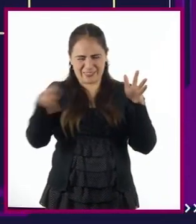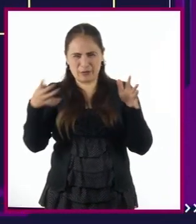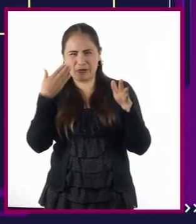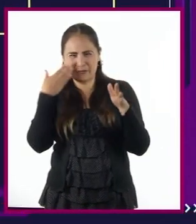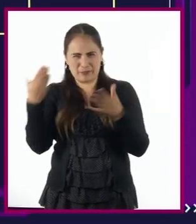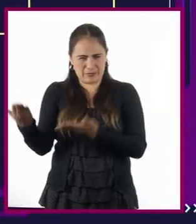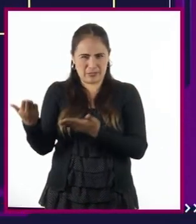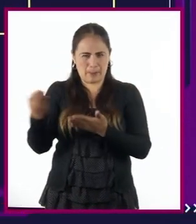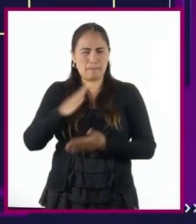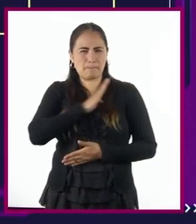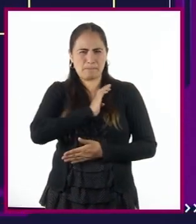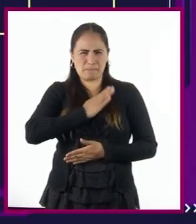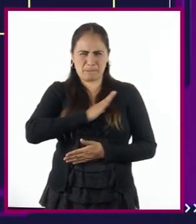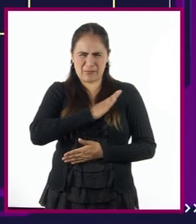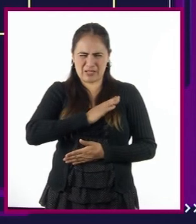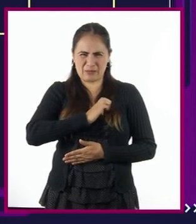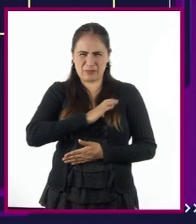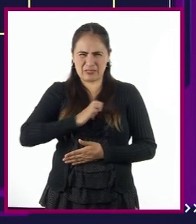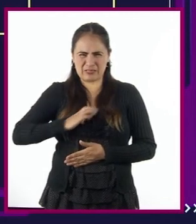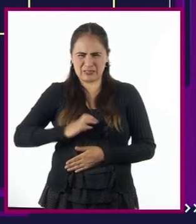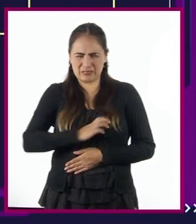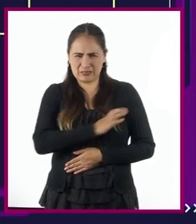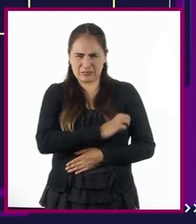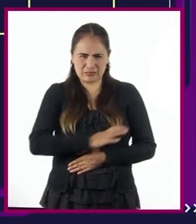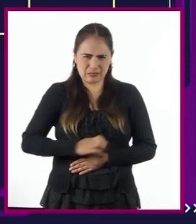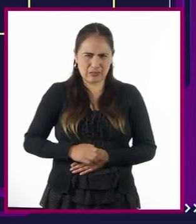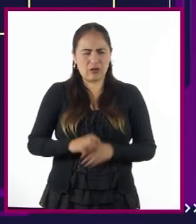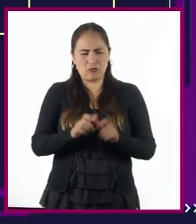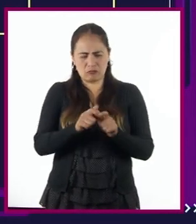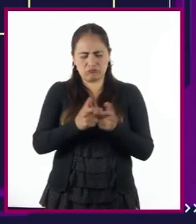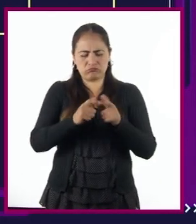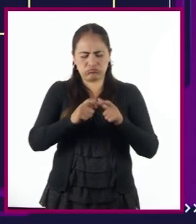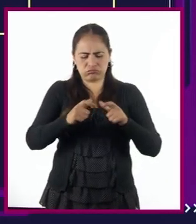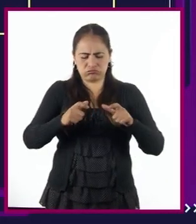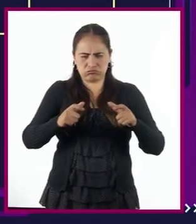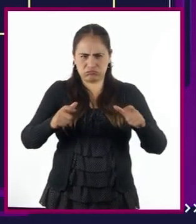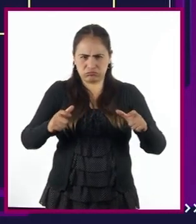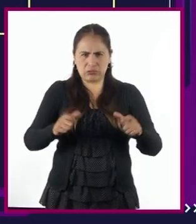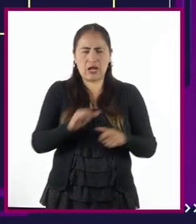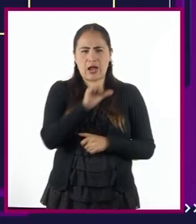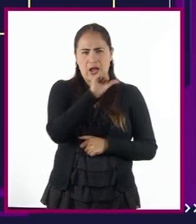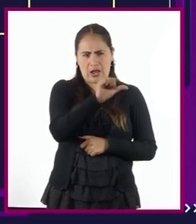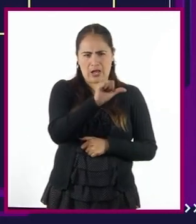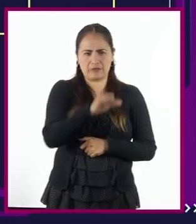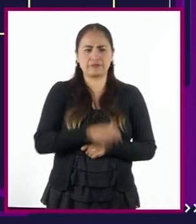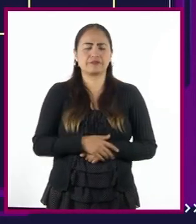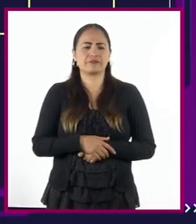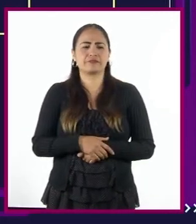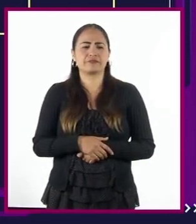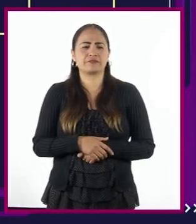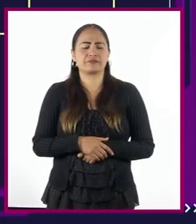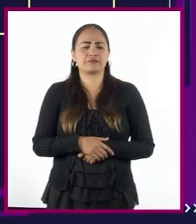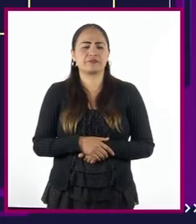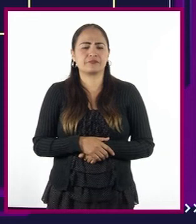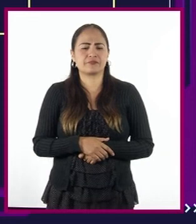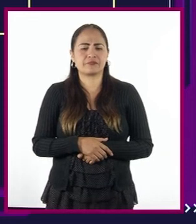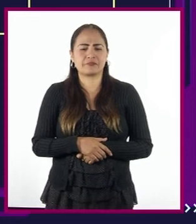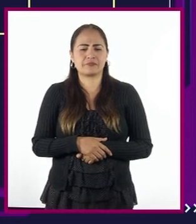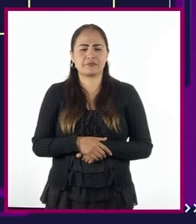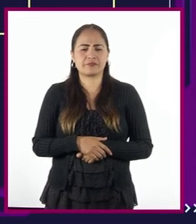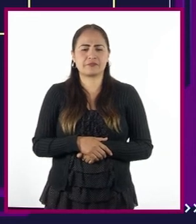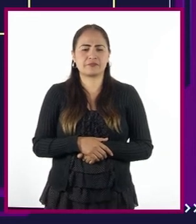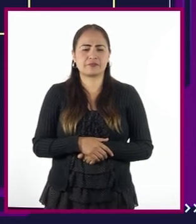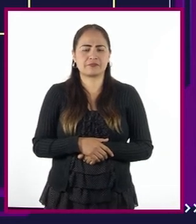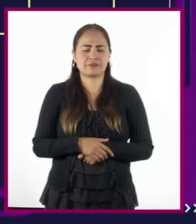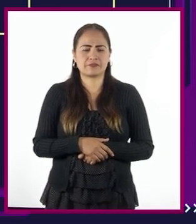de bacterias que hay en un cultivo al paso de las horas. Inciso A. ¿Cuál es el eje que